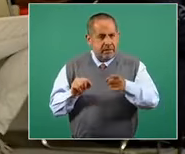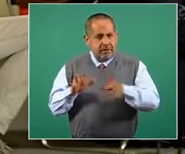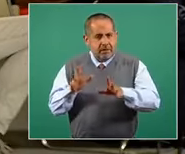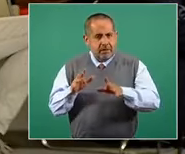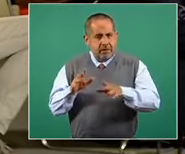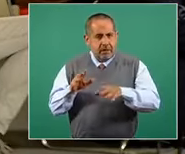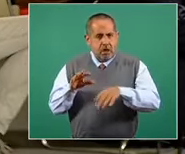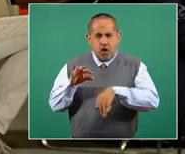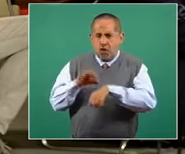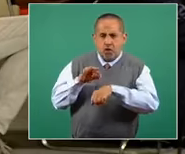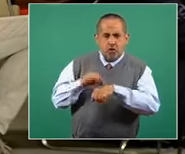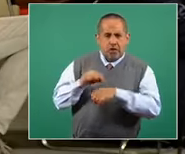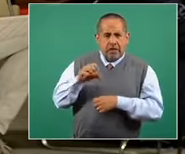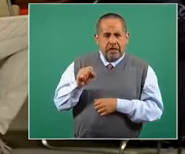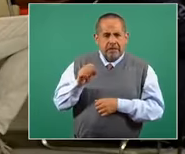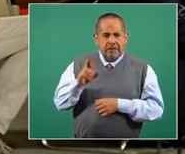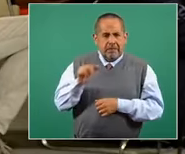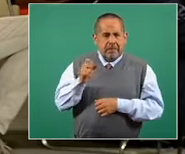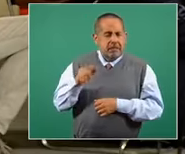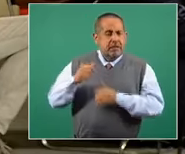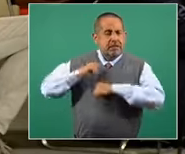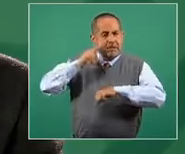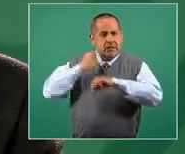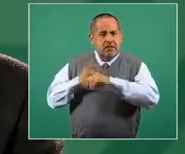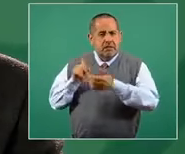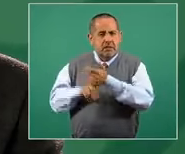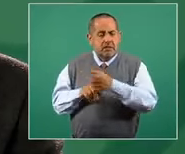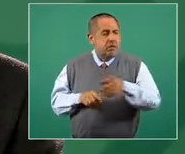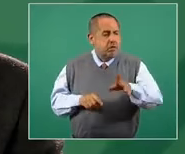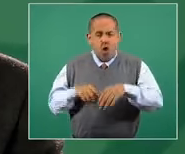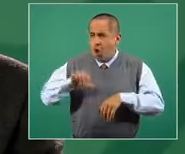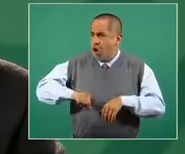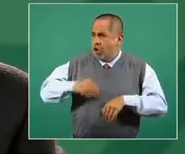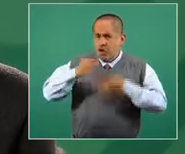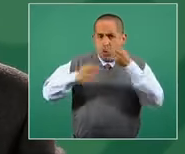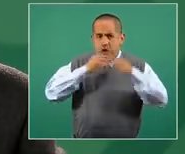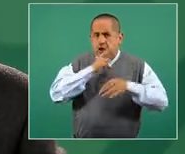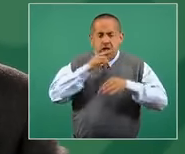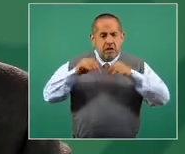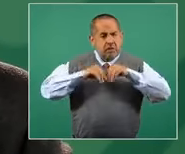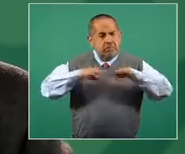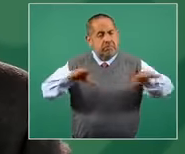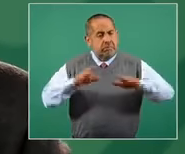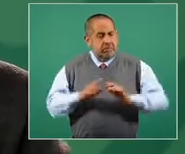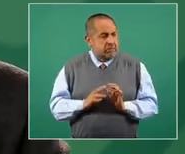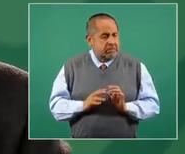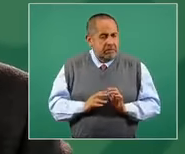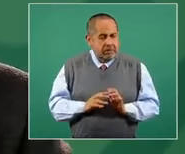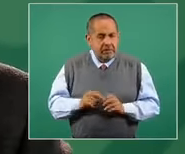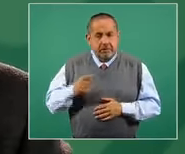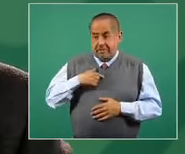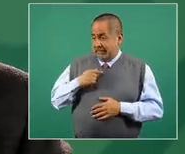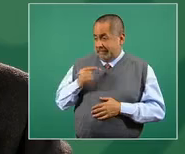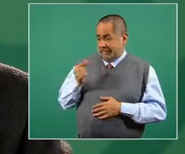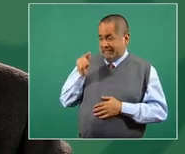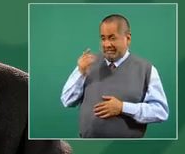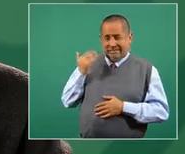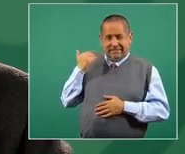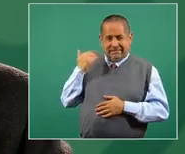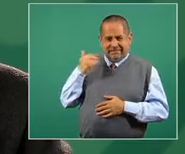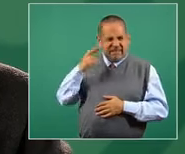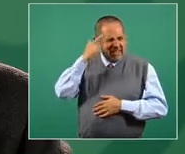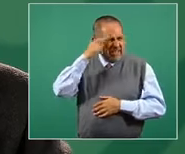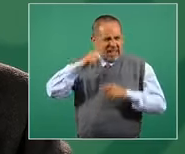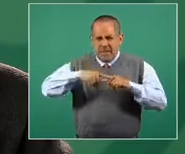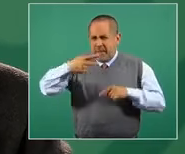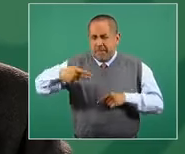doctor Sbarch como titular de la comisión. Hoy vi que circulaba esa noticia, como dije hace unos pocos días, no me acuerdo quién me